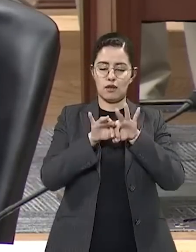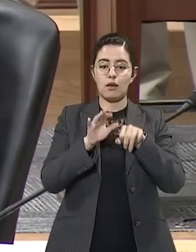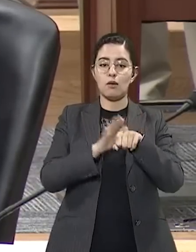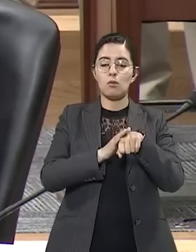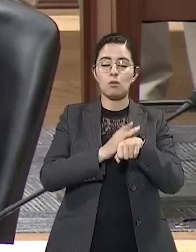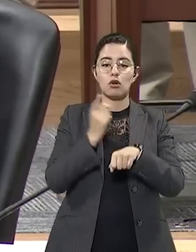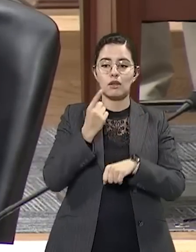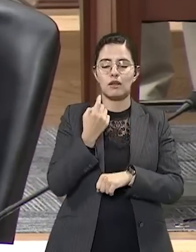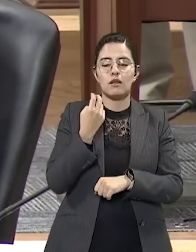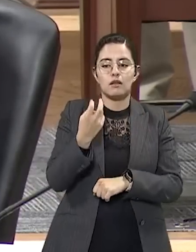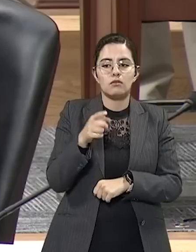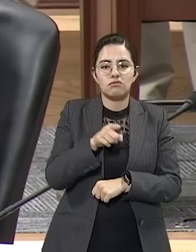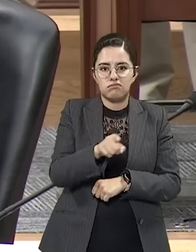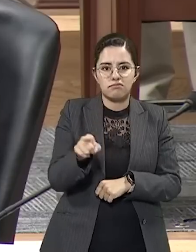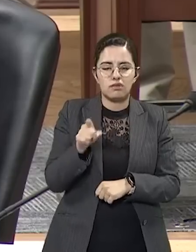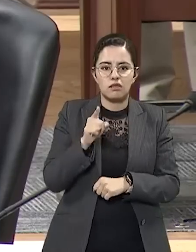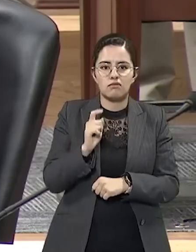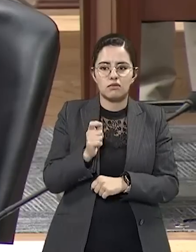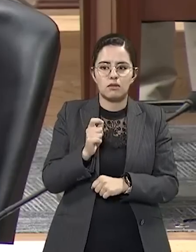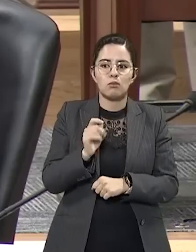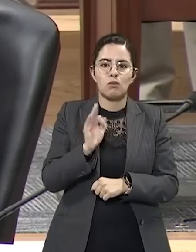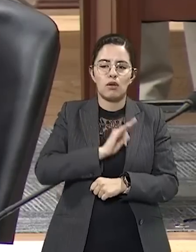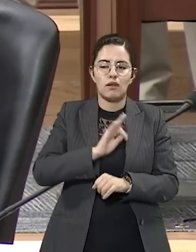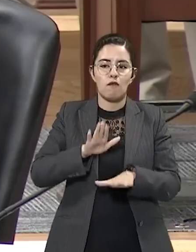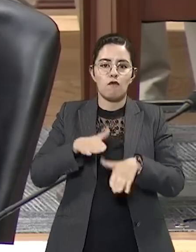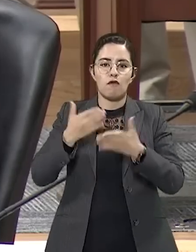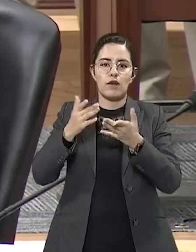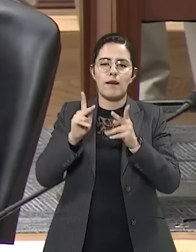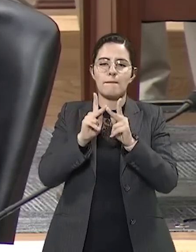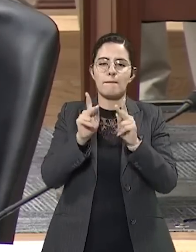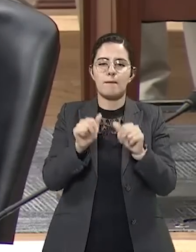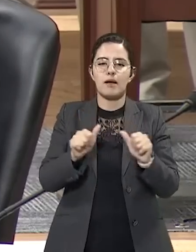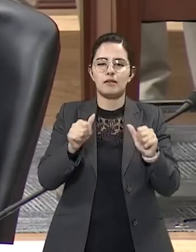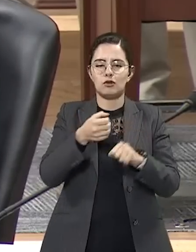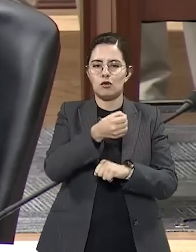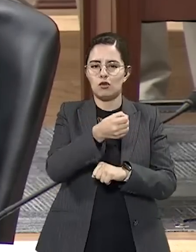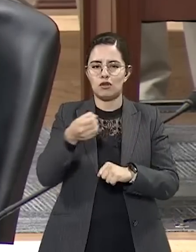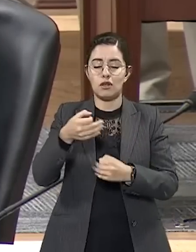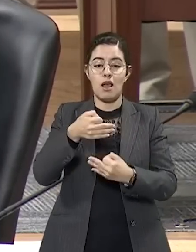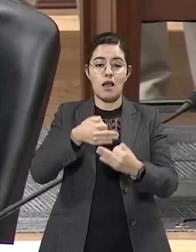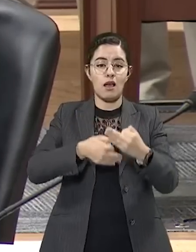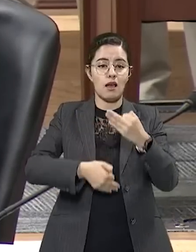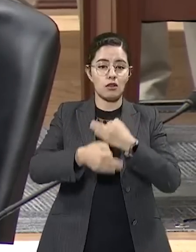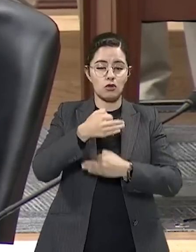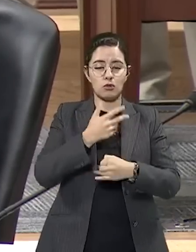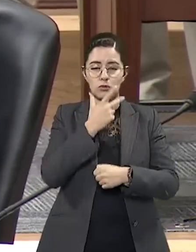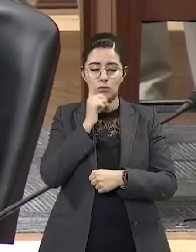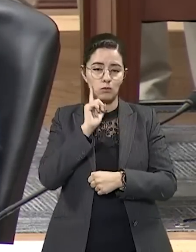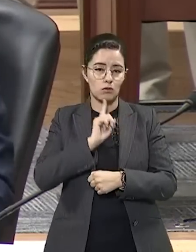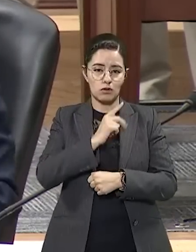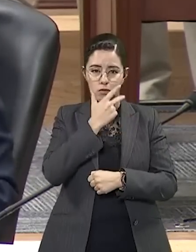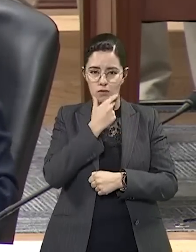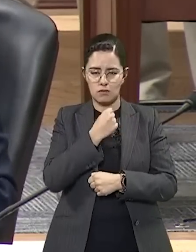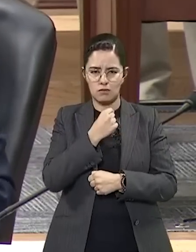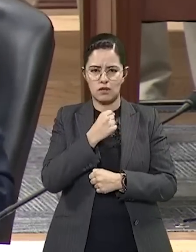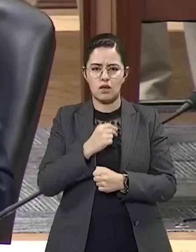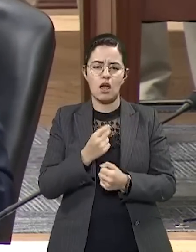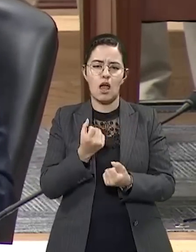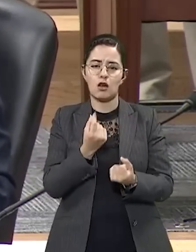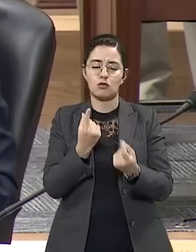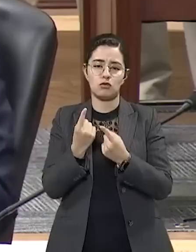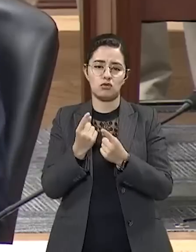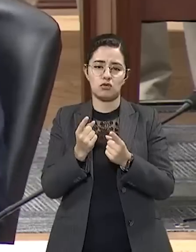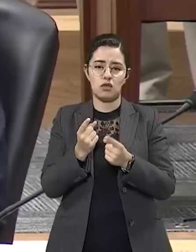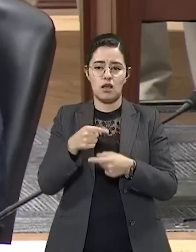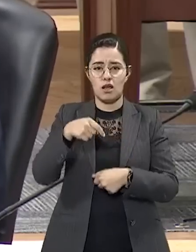la posibilidad de una vida civilizada y en paz a todas y a todos ustedes también a ya no se encuentran